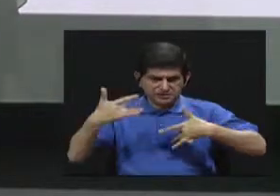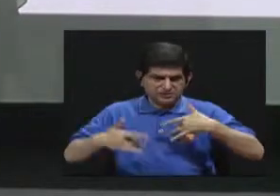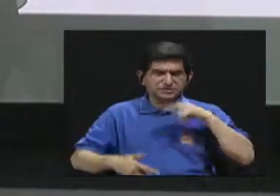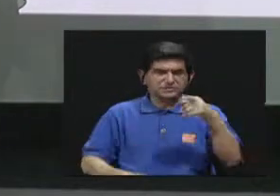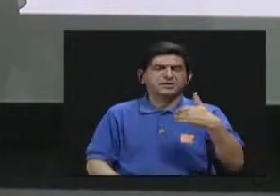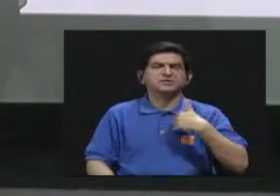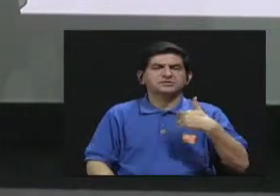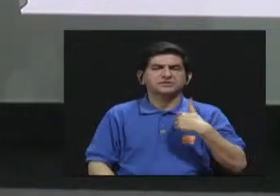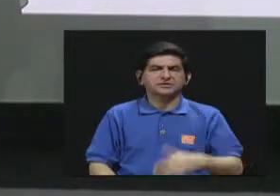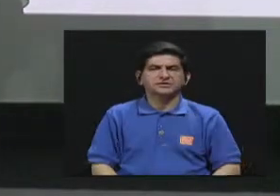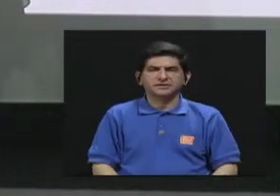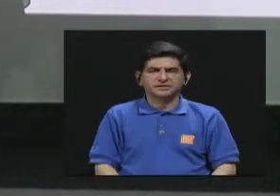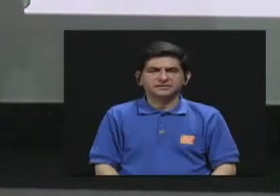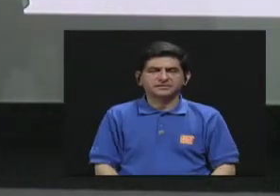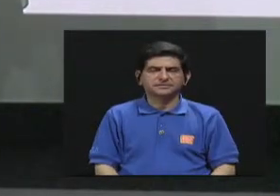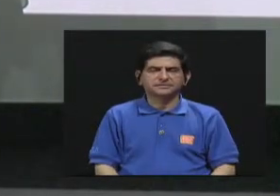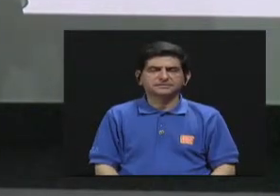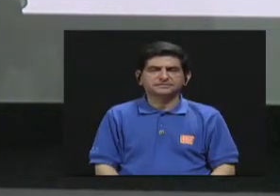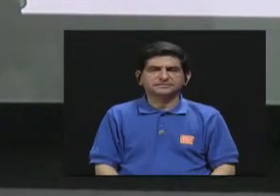parece.